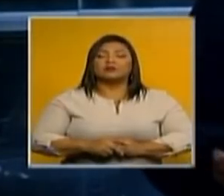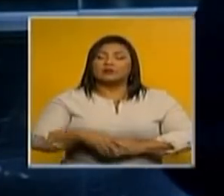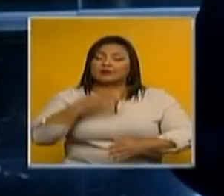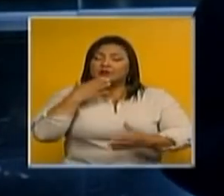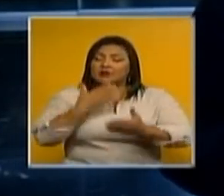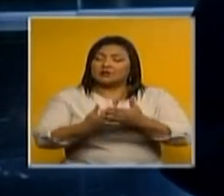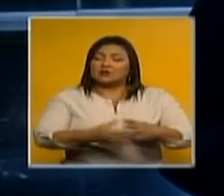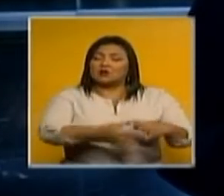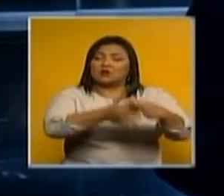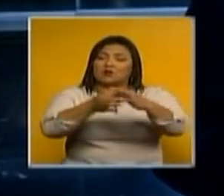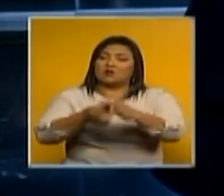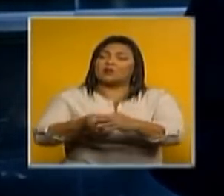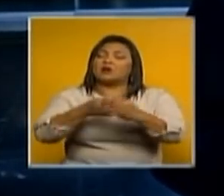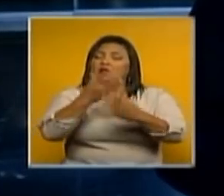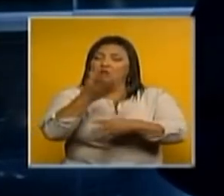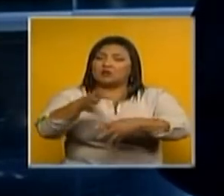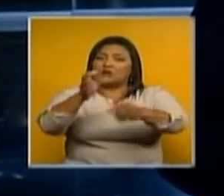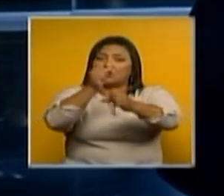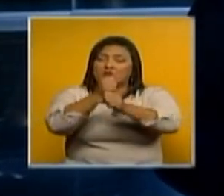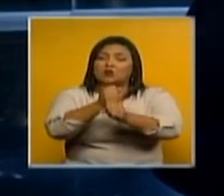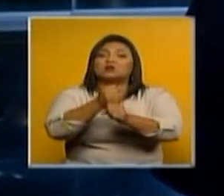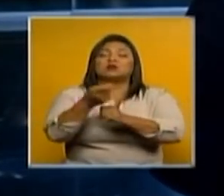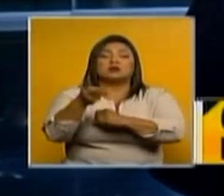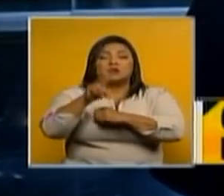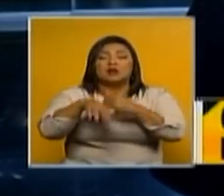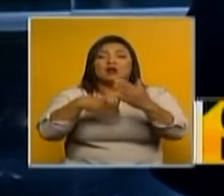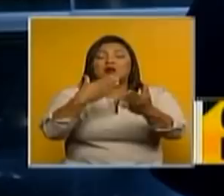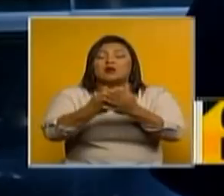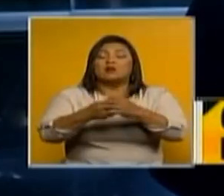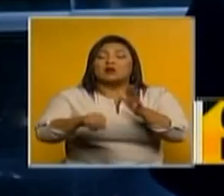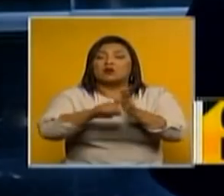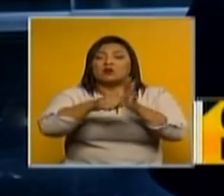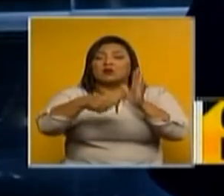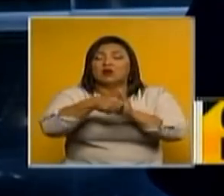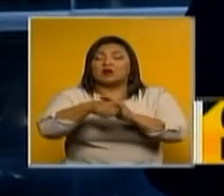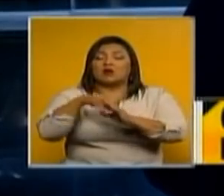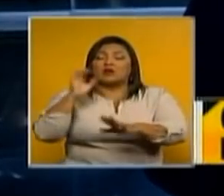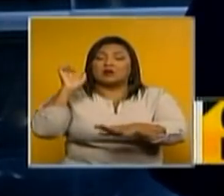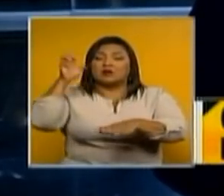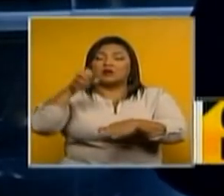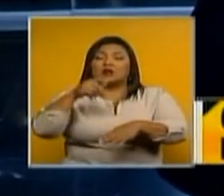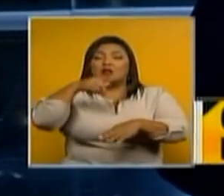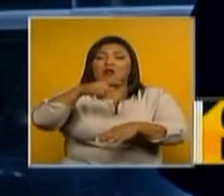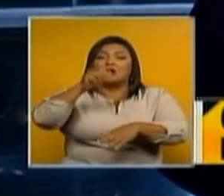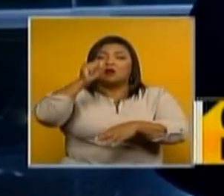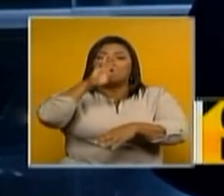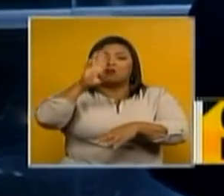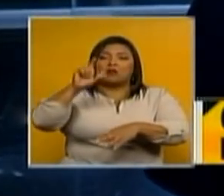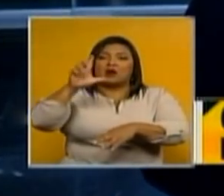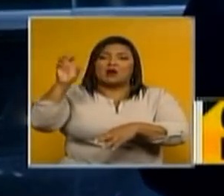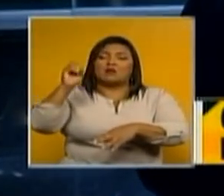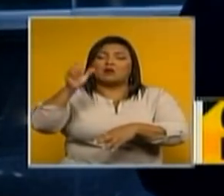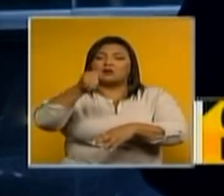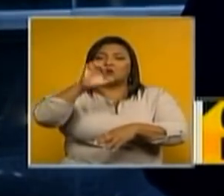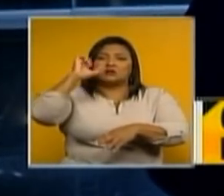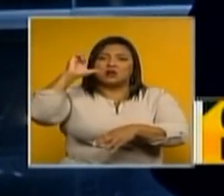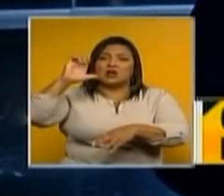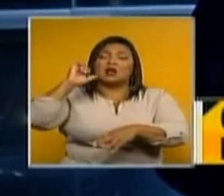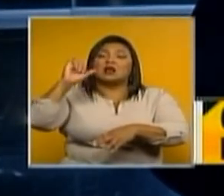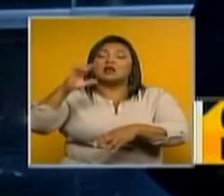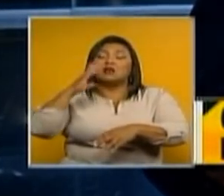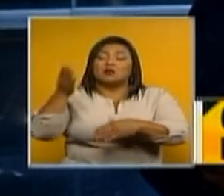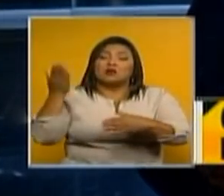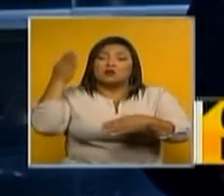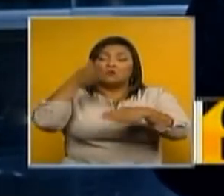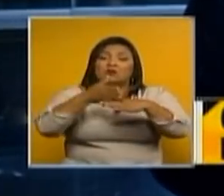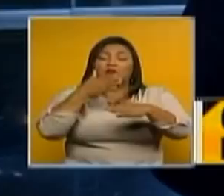Gracias, compañeros, amables televidentes, buenas noches. Y en efecto, el Contralor General del Estado, Pablo Celi, llegó hasta la Comisión de Derechos Colectivos con el